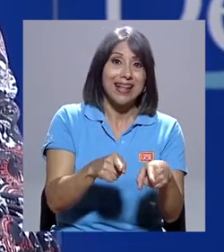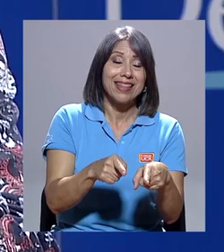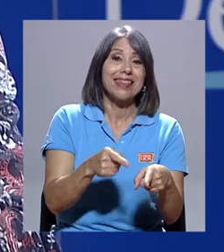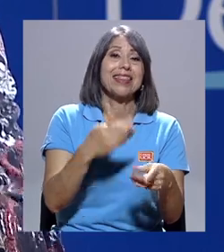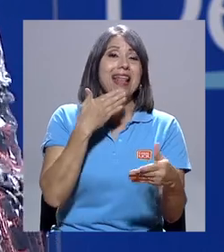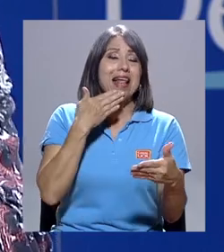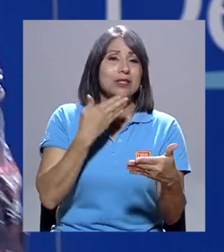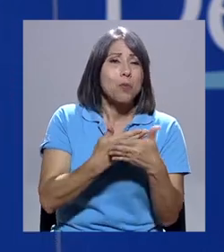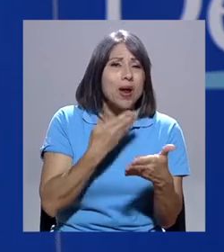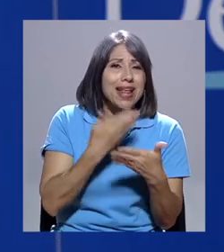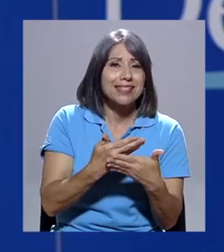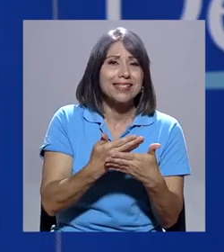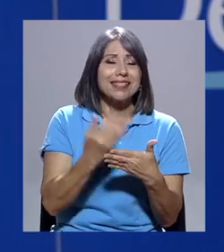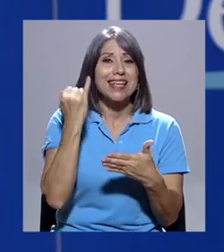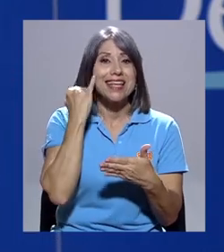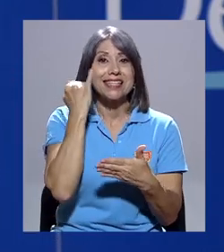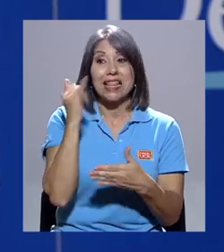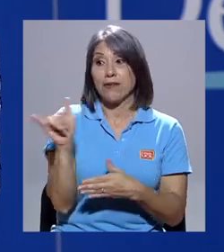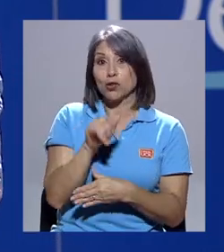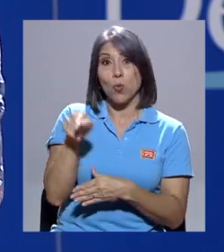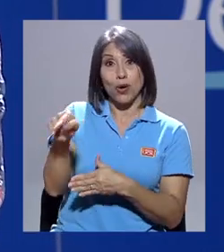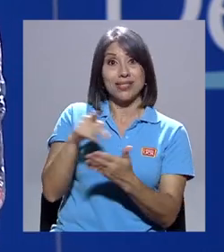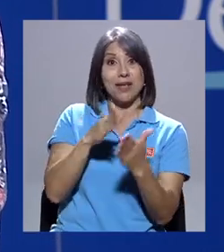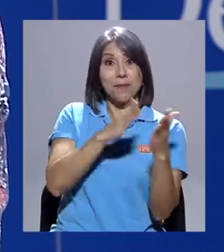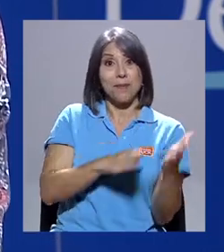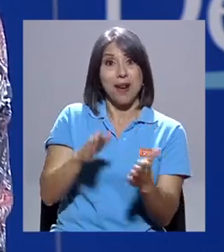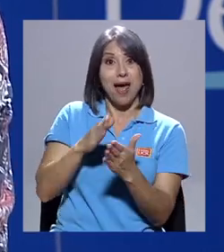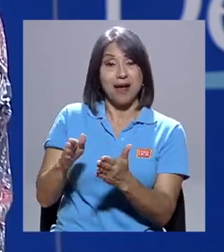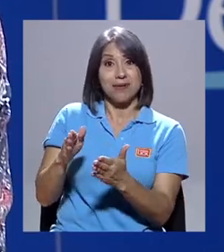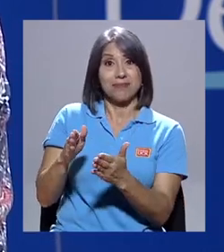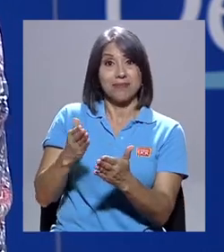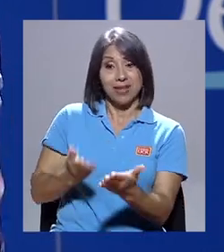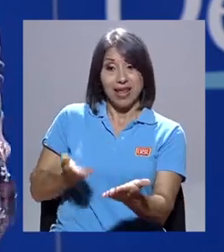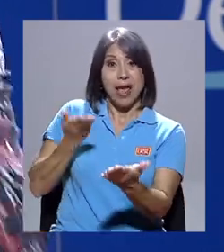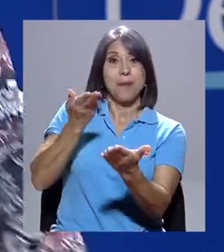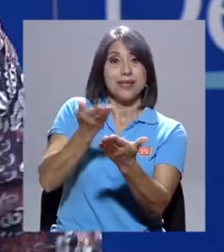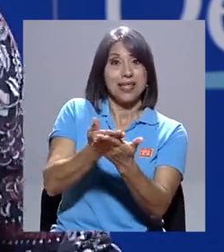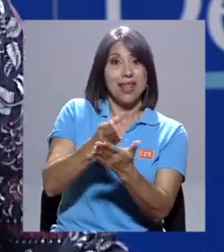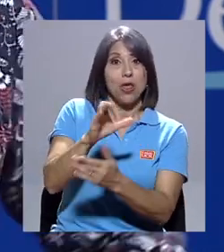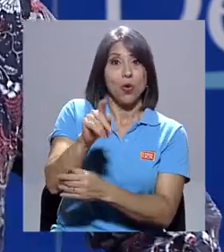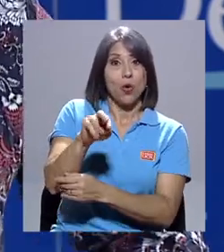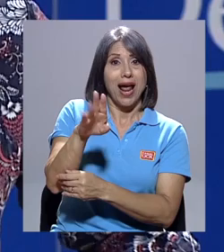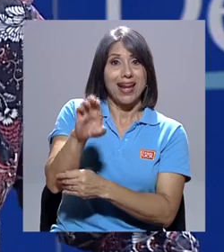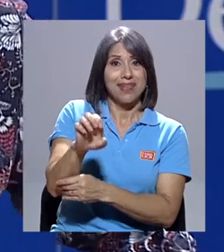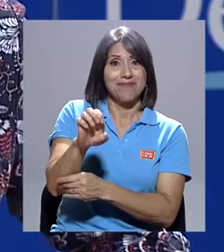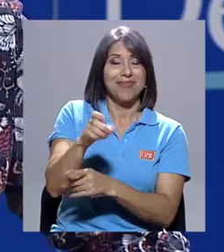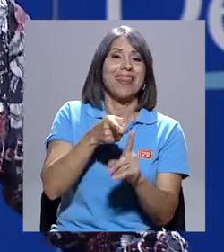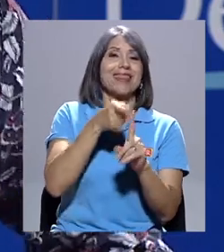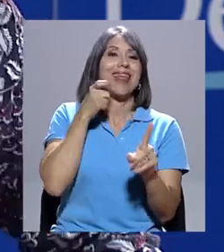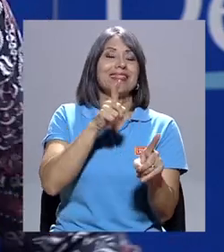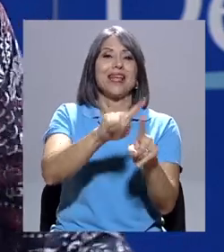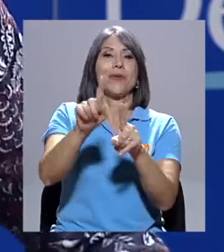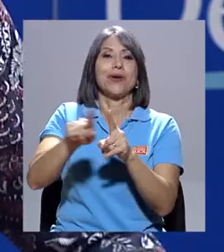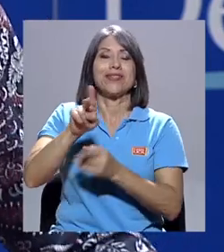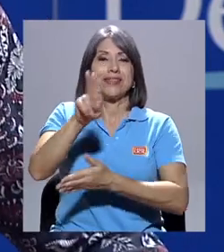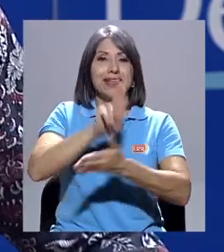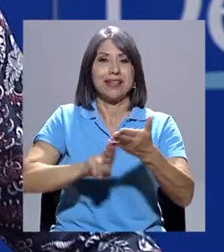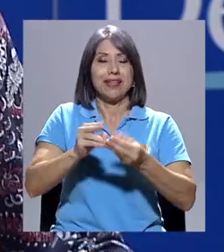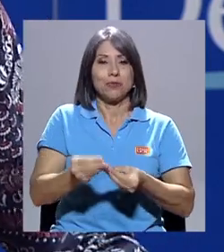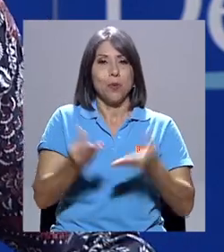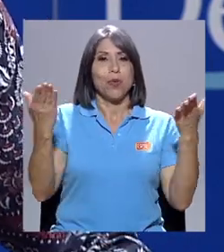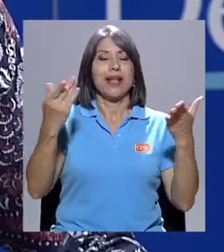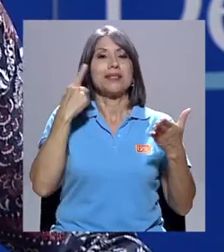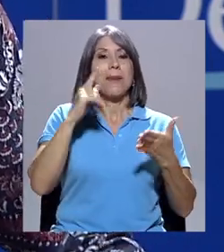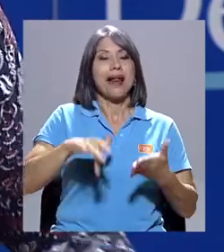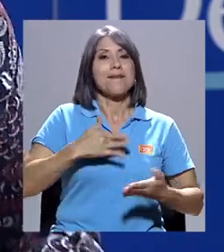buenas iniciativas como este plan que han presentado con área del país que se generan desde las universidades públicas para el